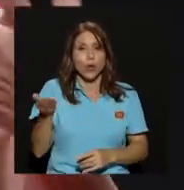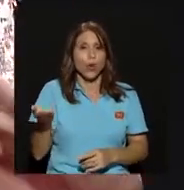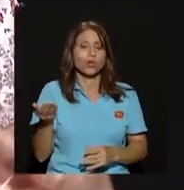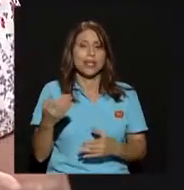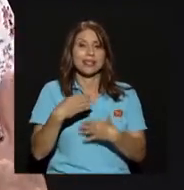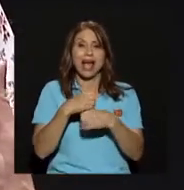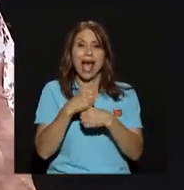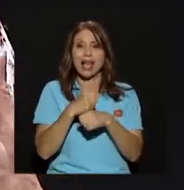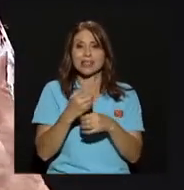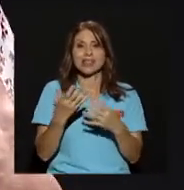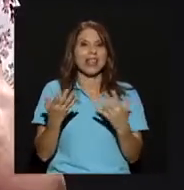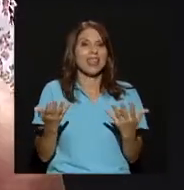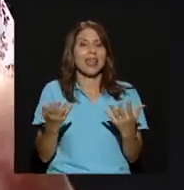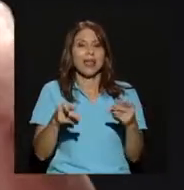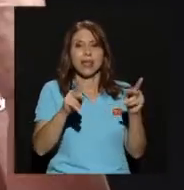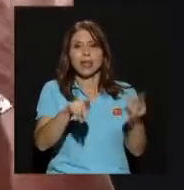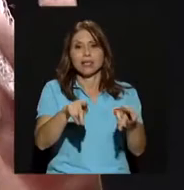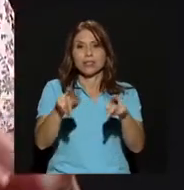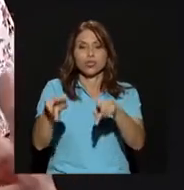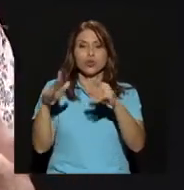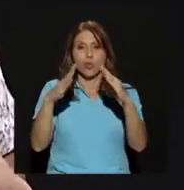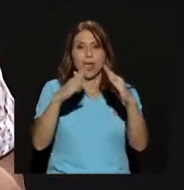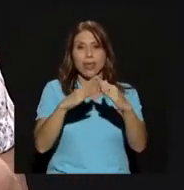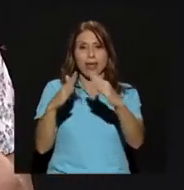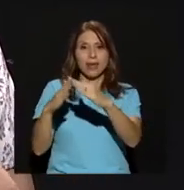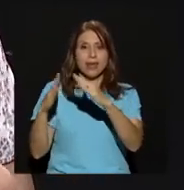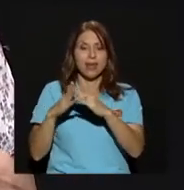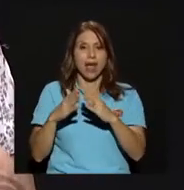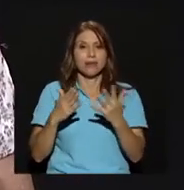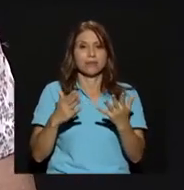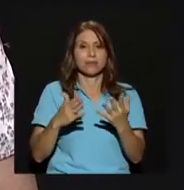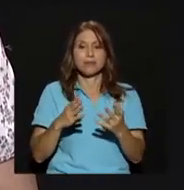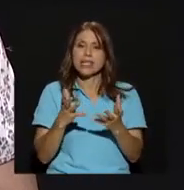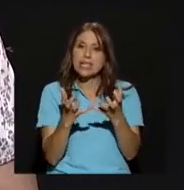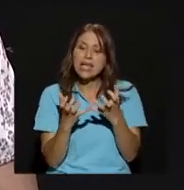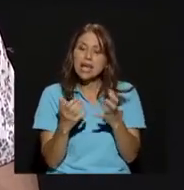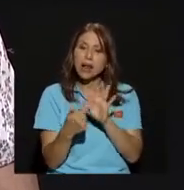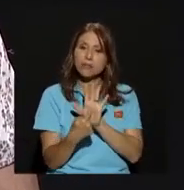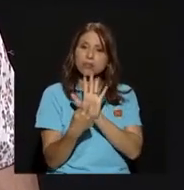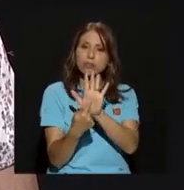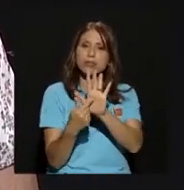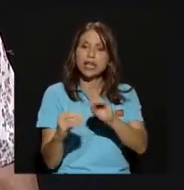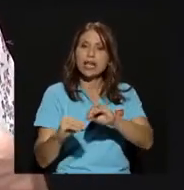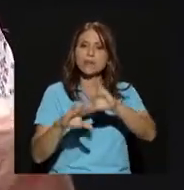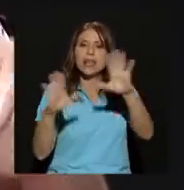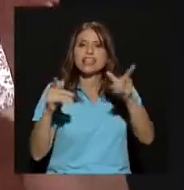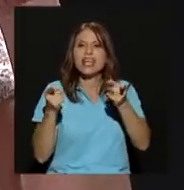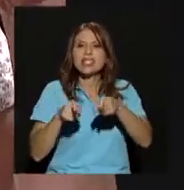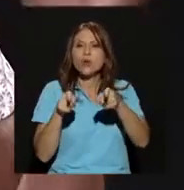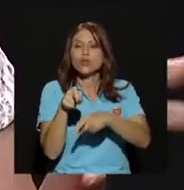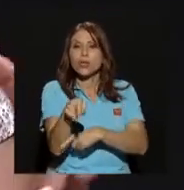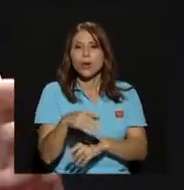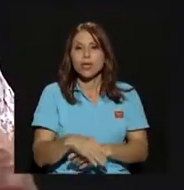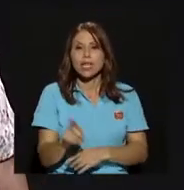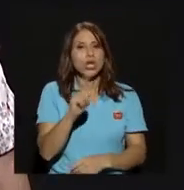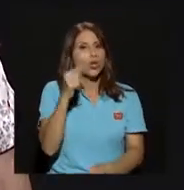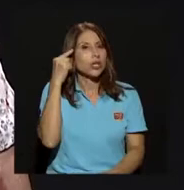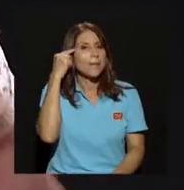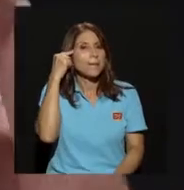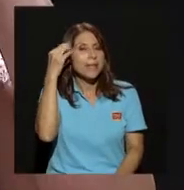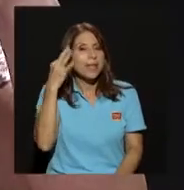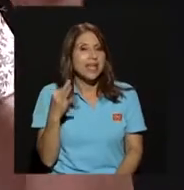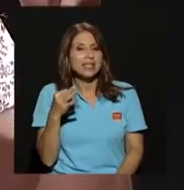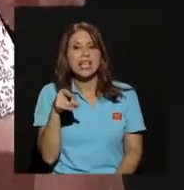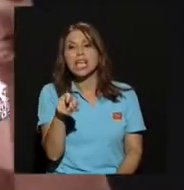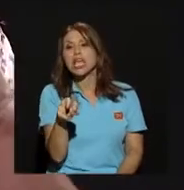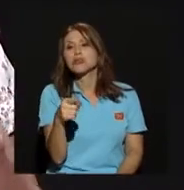una ciudadanía de la búsqueda de una transparencia de lo que está ocurriendo ahí, y que no se piense que eso es una cosa